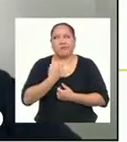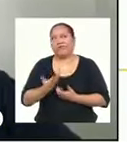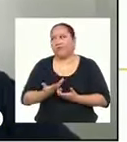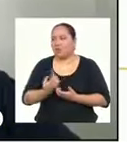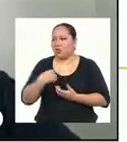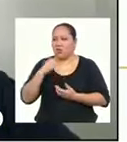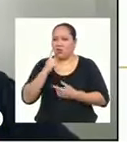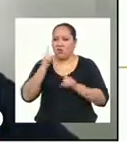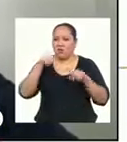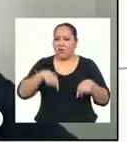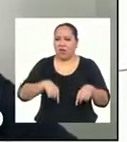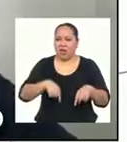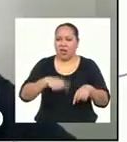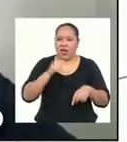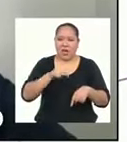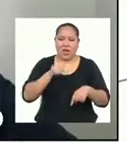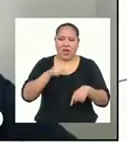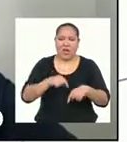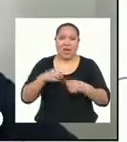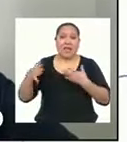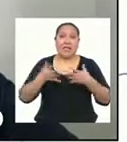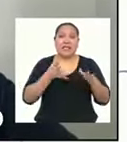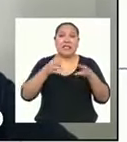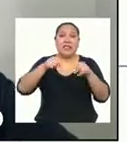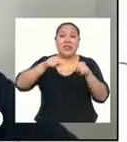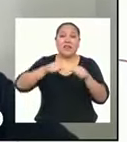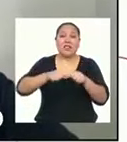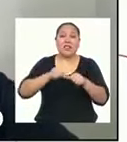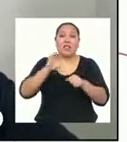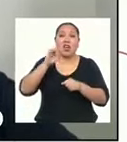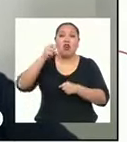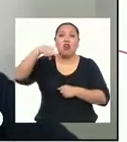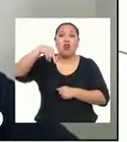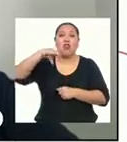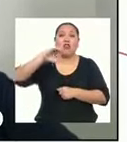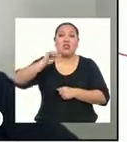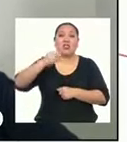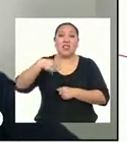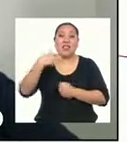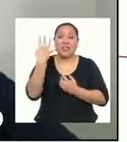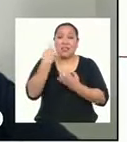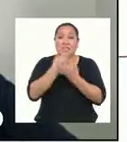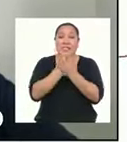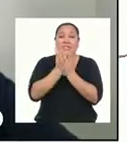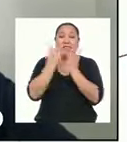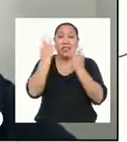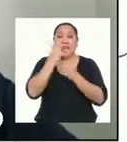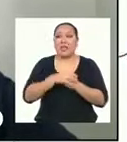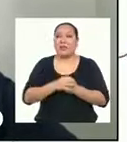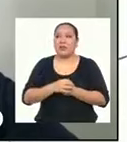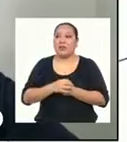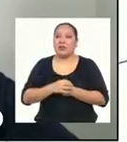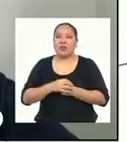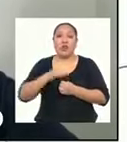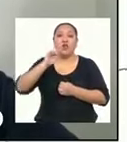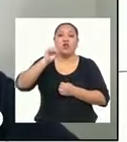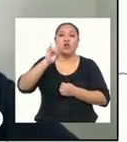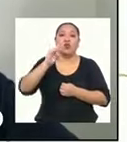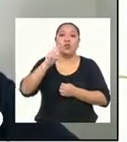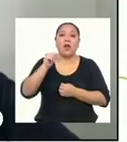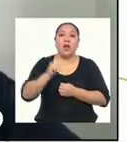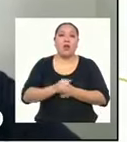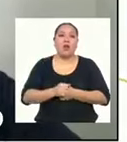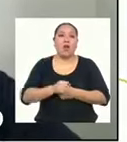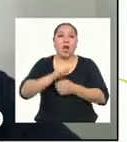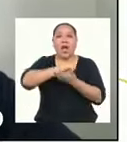extrañaría serían el ceviche de conchas negras, el sudado de pescado, el ceviche de caballa, el arroz con